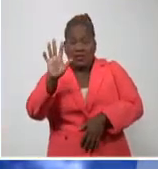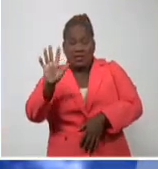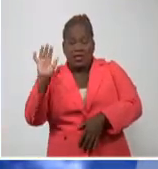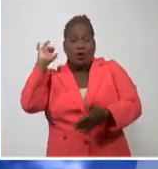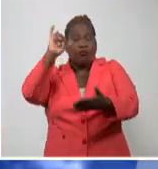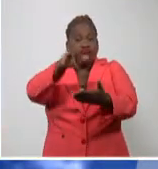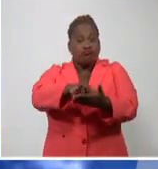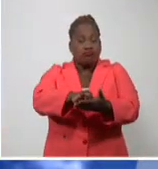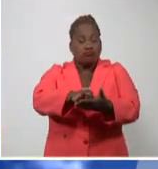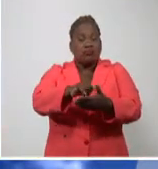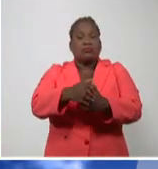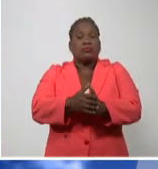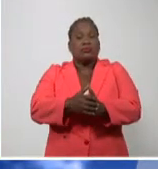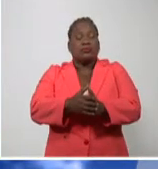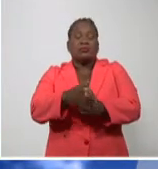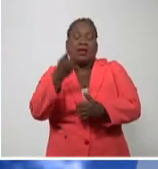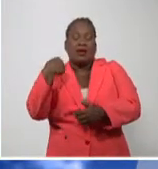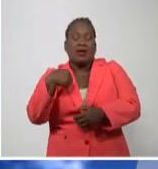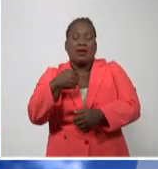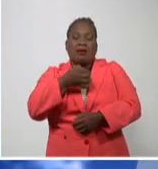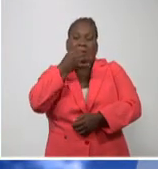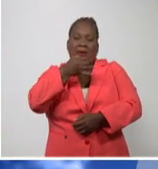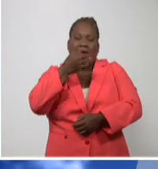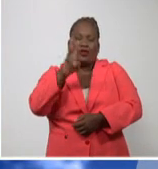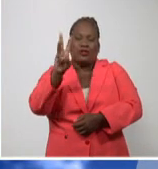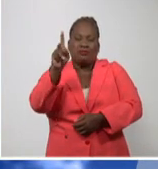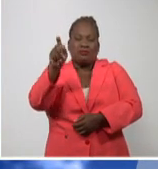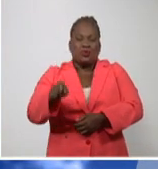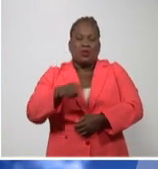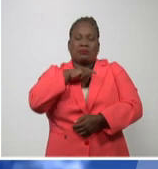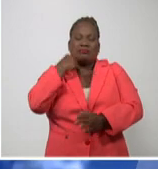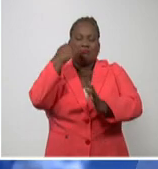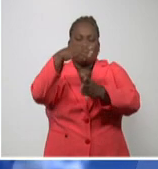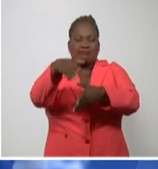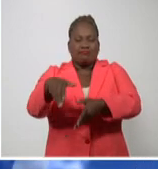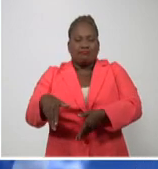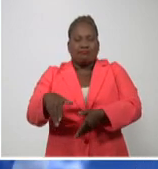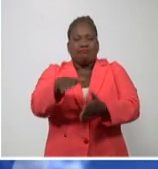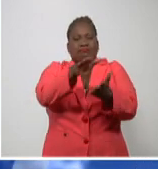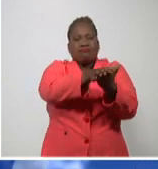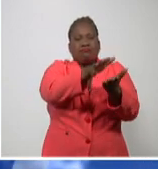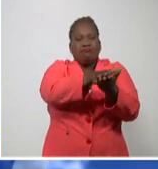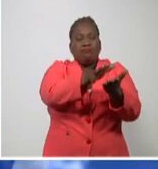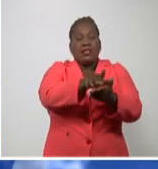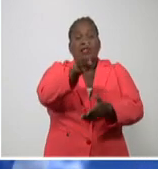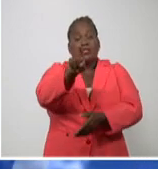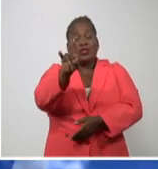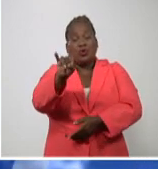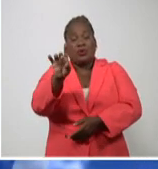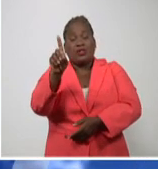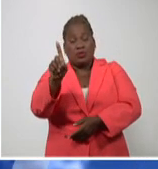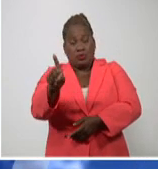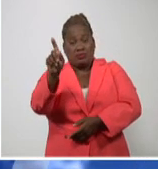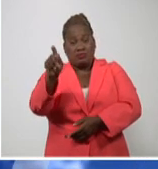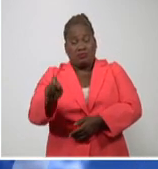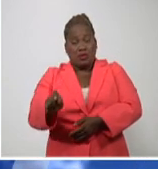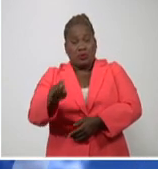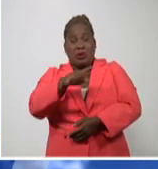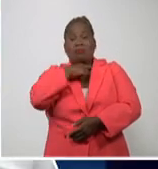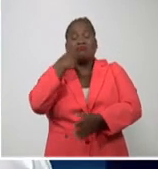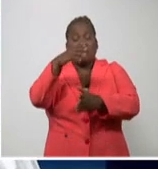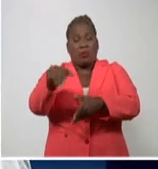tres Lamentablemente, se casos informó sobre tres muy graves que pacientes hemos tenido en fallecidos, Cuba, bueno, lo pues cual acumula han sido 191 decesos a mayoritariamente por una consecuencia enfermedad de la